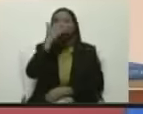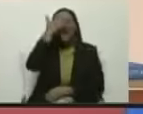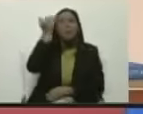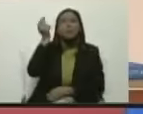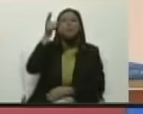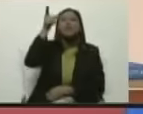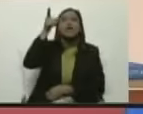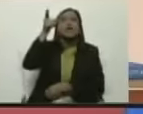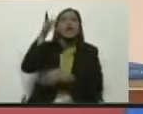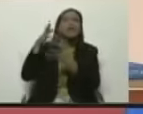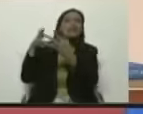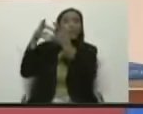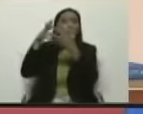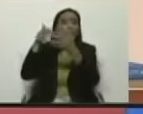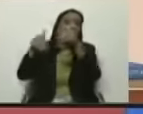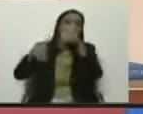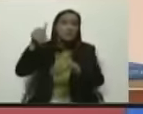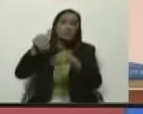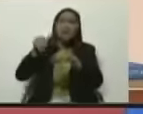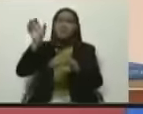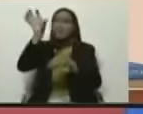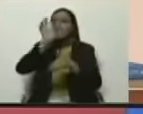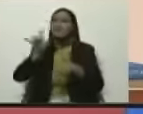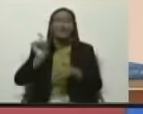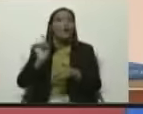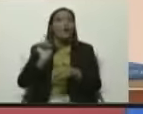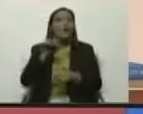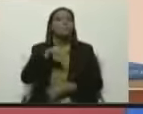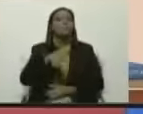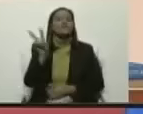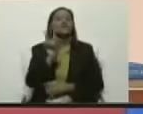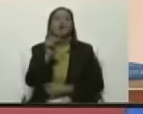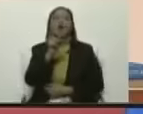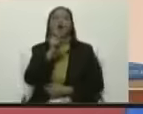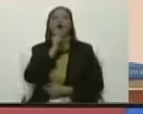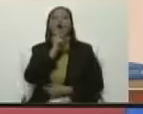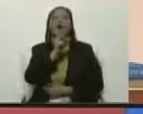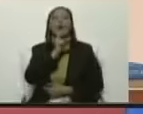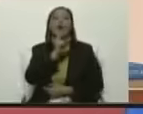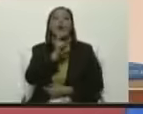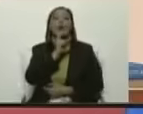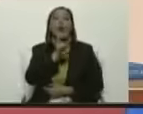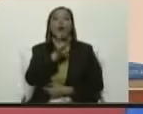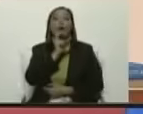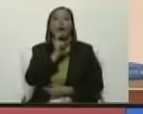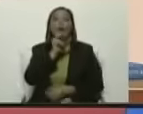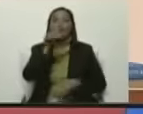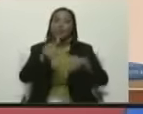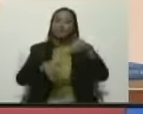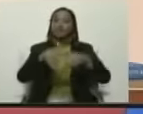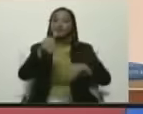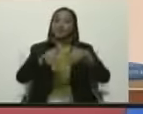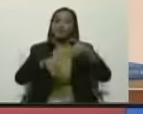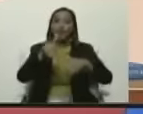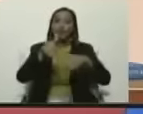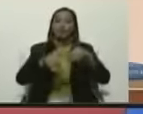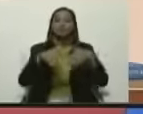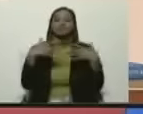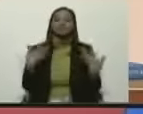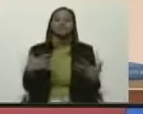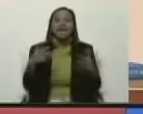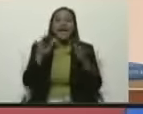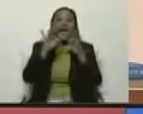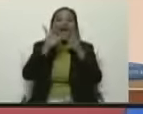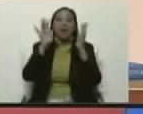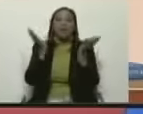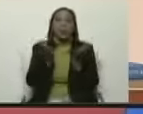en ninguna parte, la joya de la corona son las elecciones en Venezuela. El mundo entero